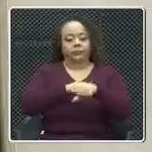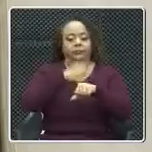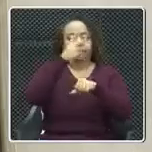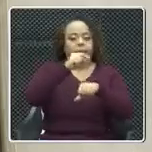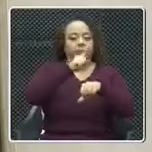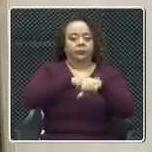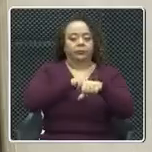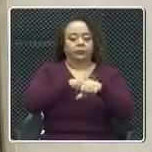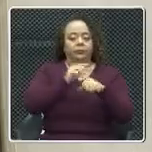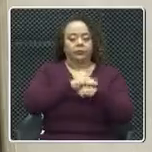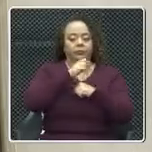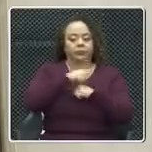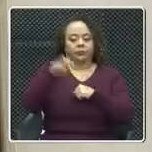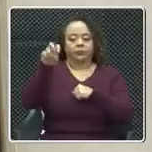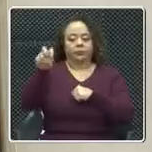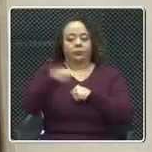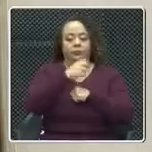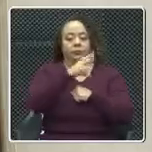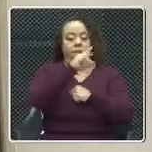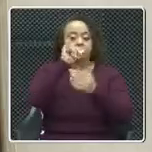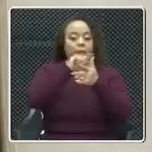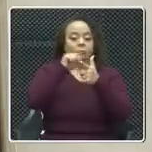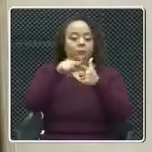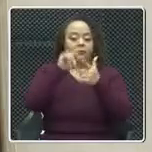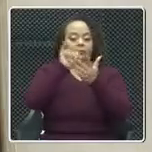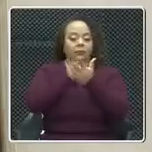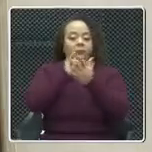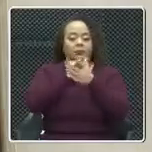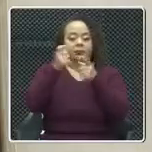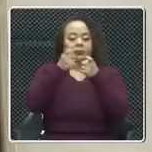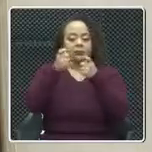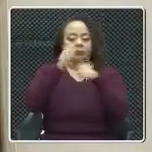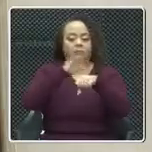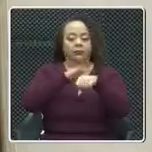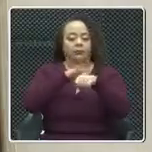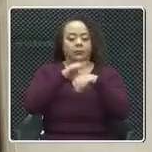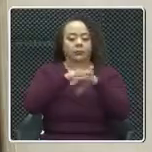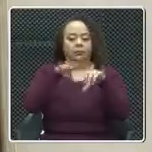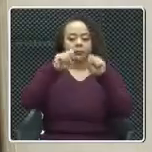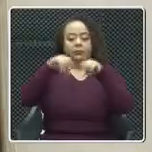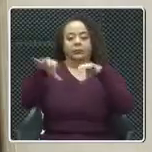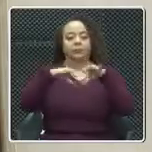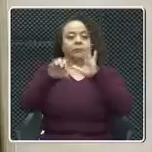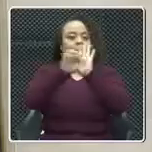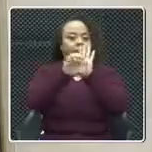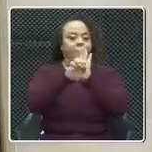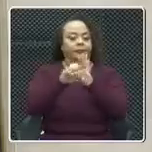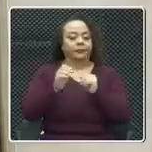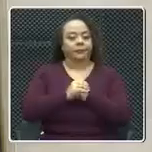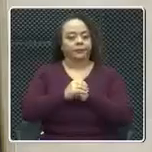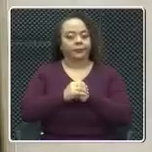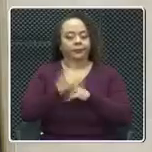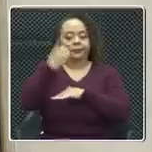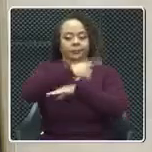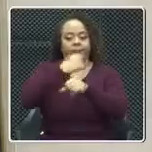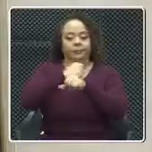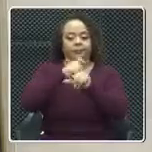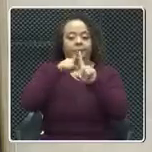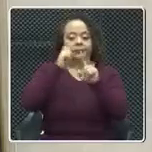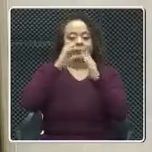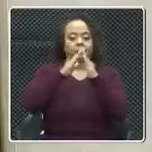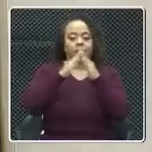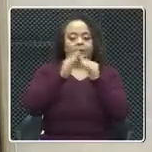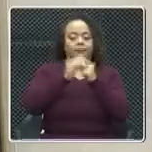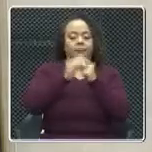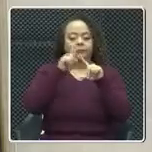horas desplazándose. Y entonces, esa gestión les permite ir tomando acciones, por ejemplo, días de teletrabajo, cosas de este tipo,